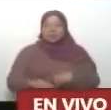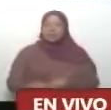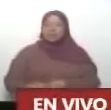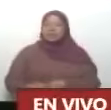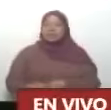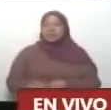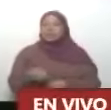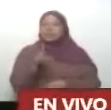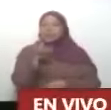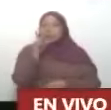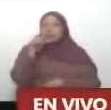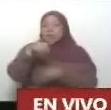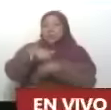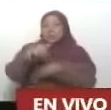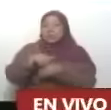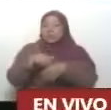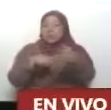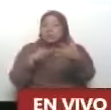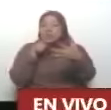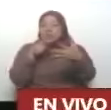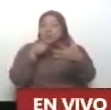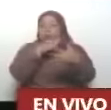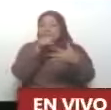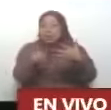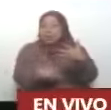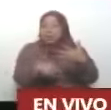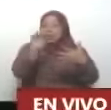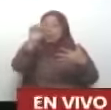5 veces sí, vota